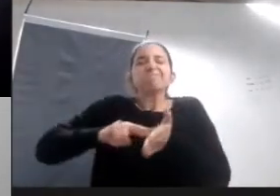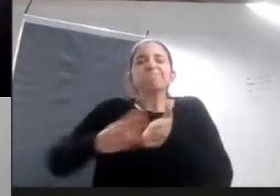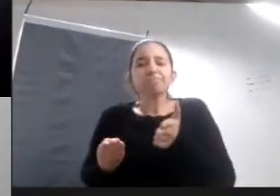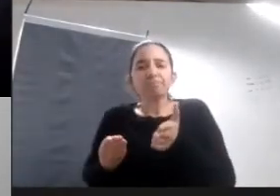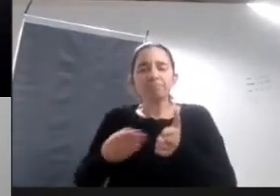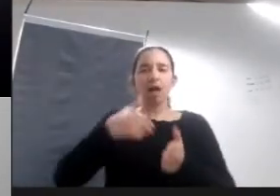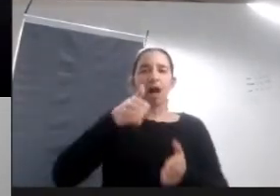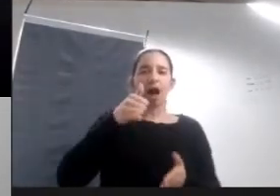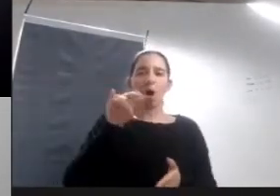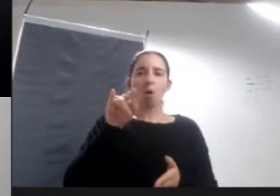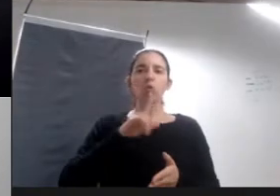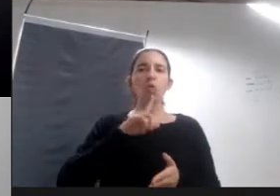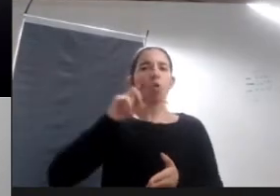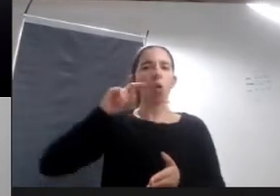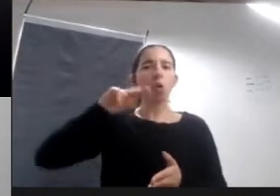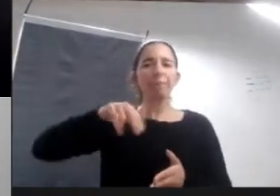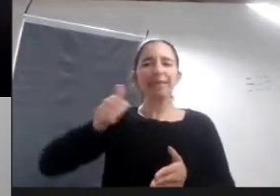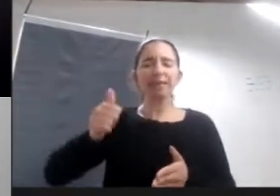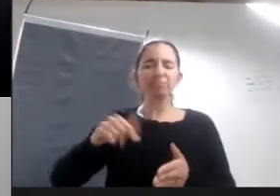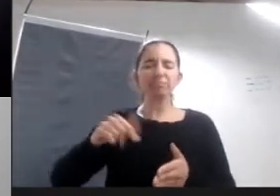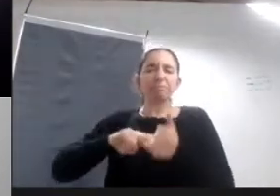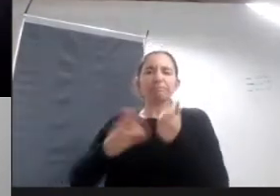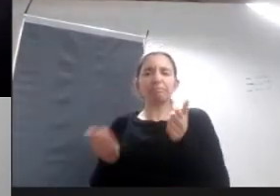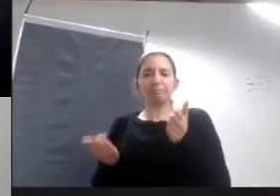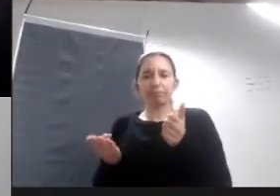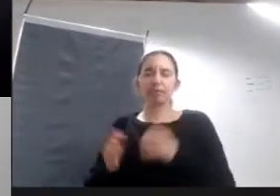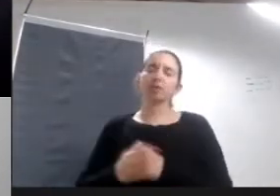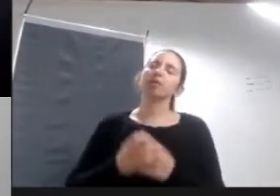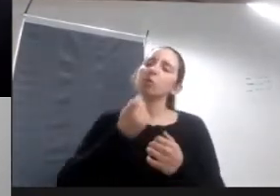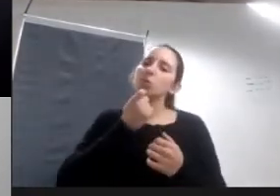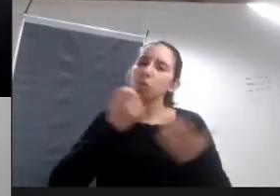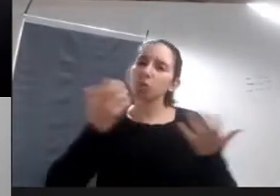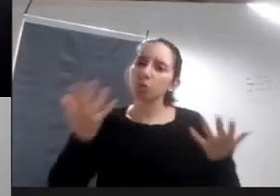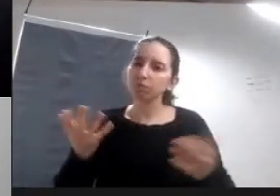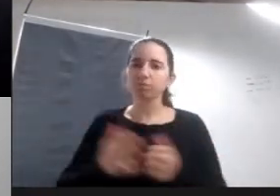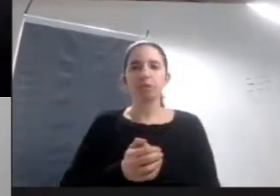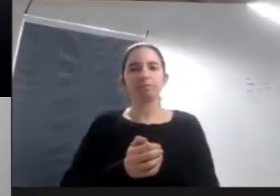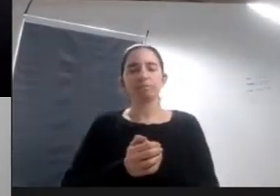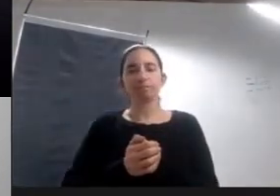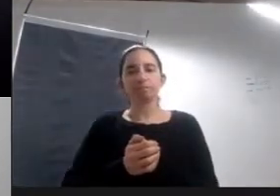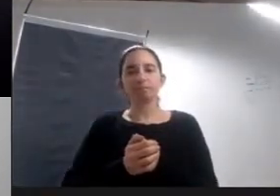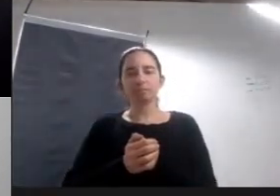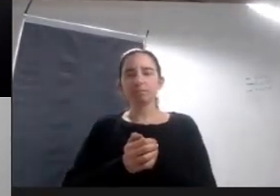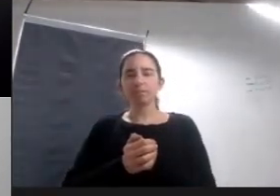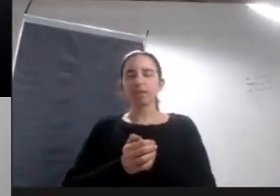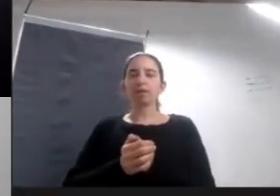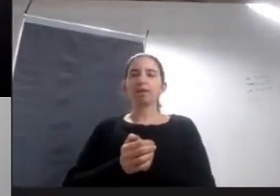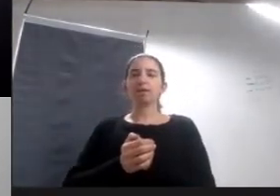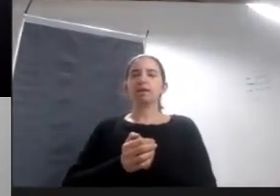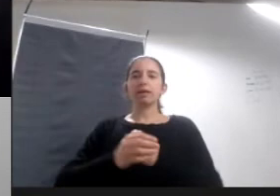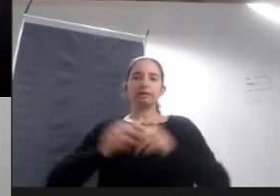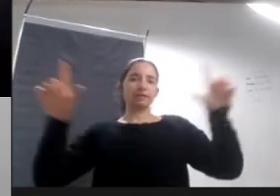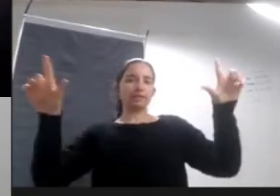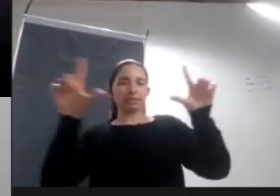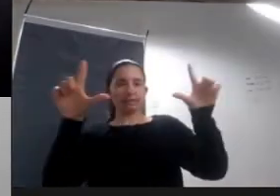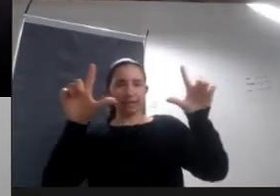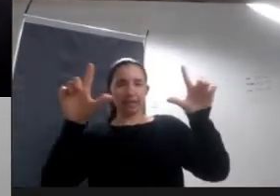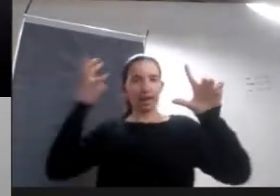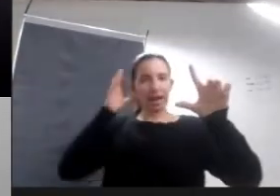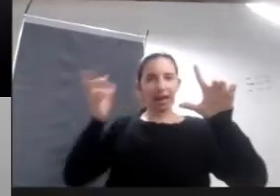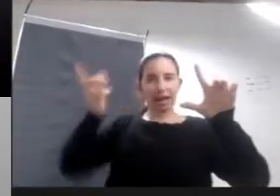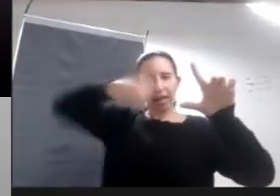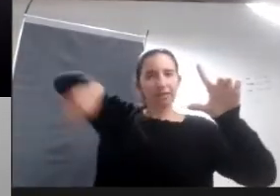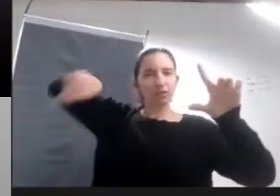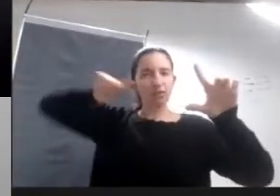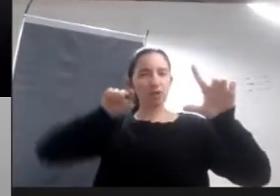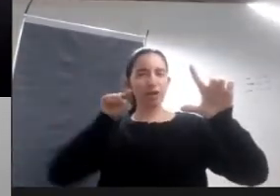por ejemplo, que las representaciones culturales, incluyendo las representaciones mediáticas de